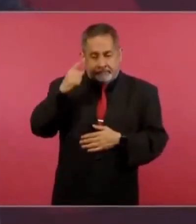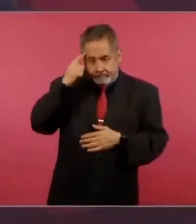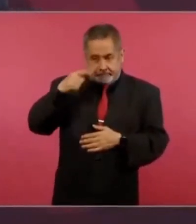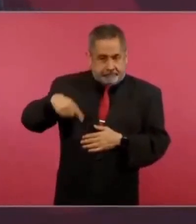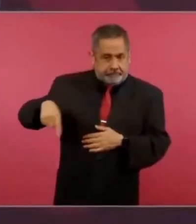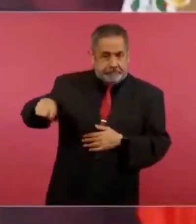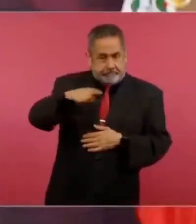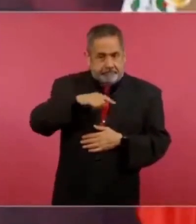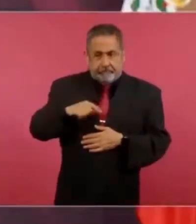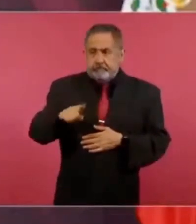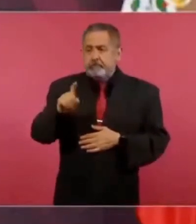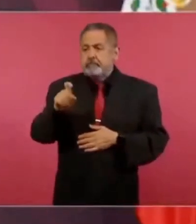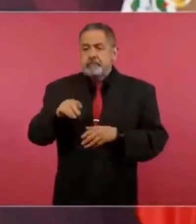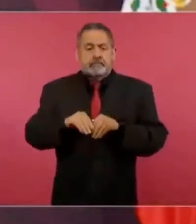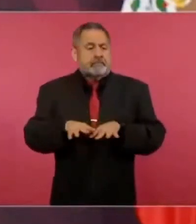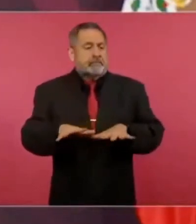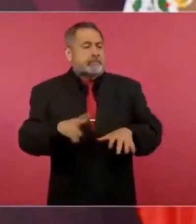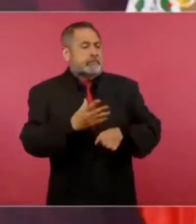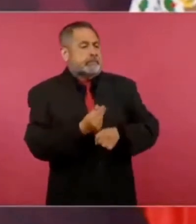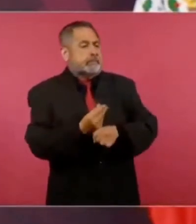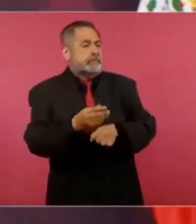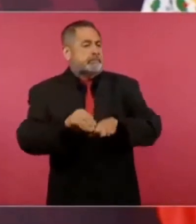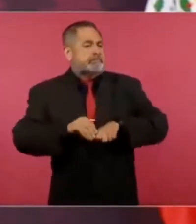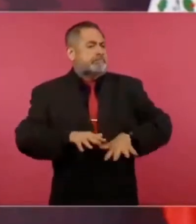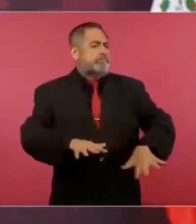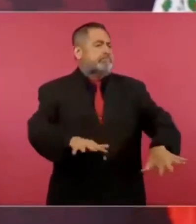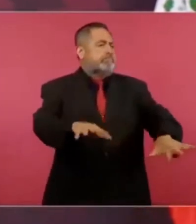un distrito de riego en Nayarit,